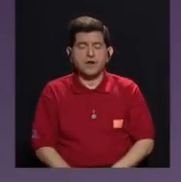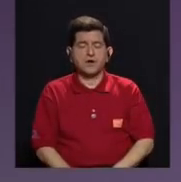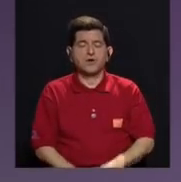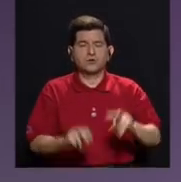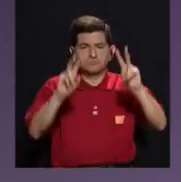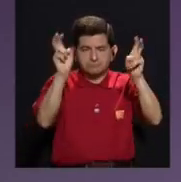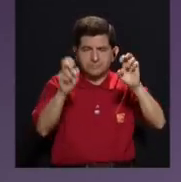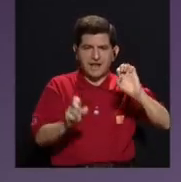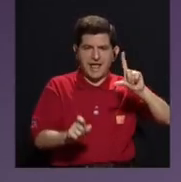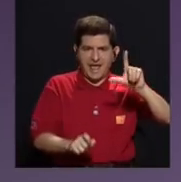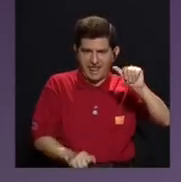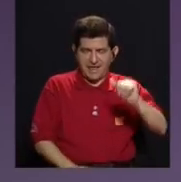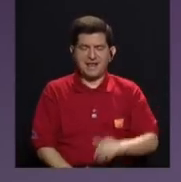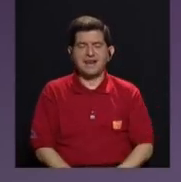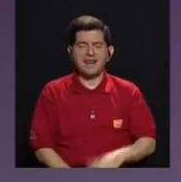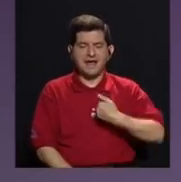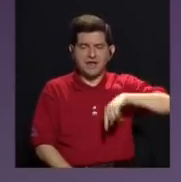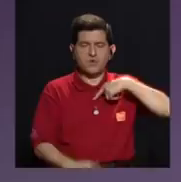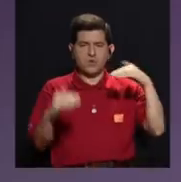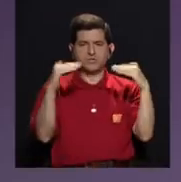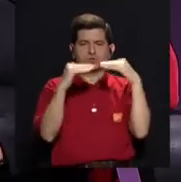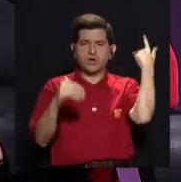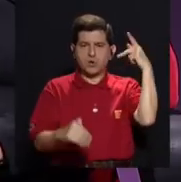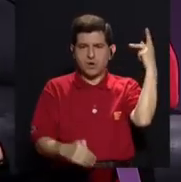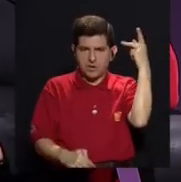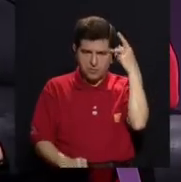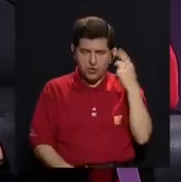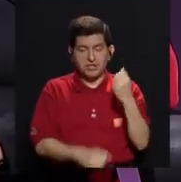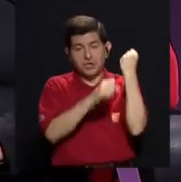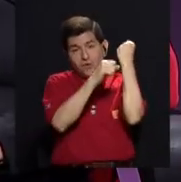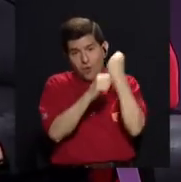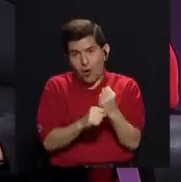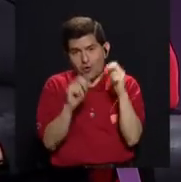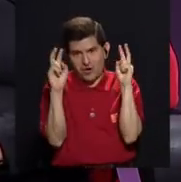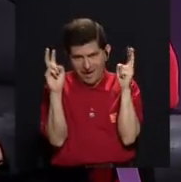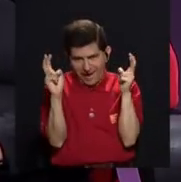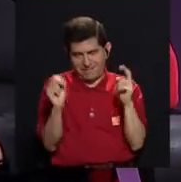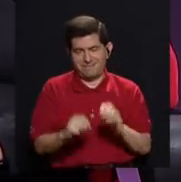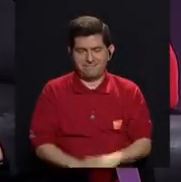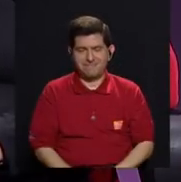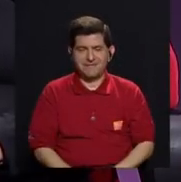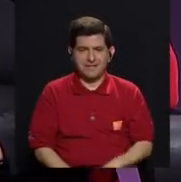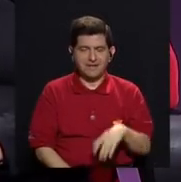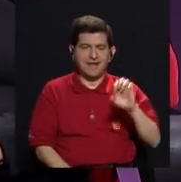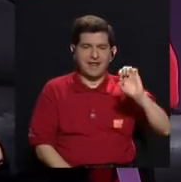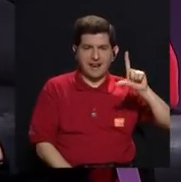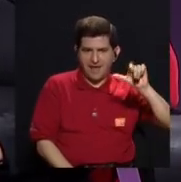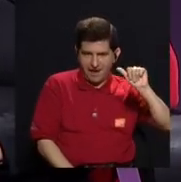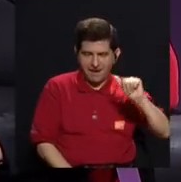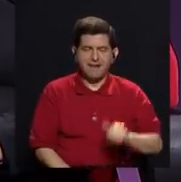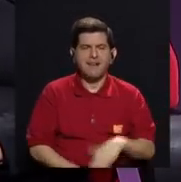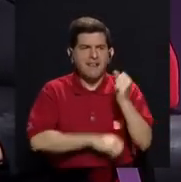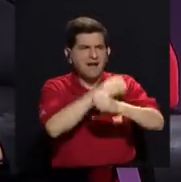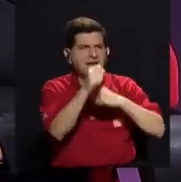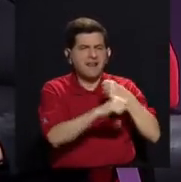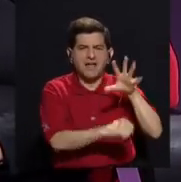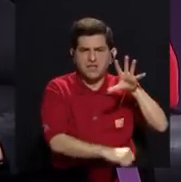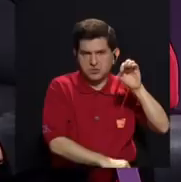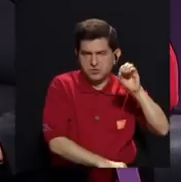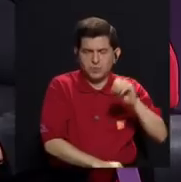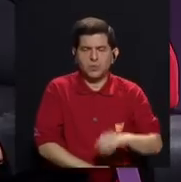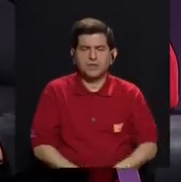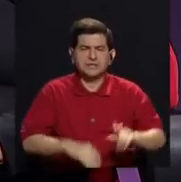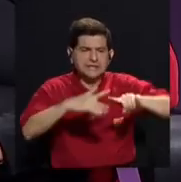nuestro estatus político colonial así que con él el a para los 50